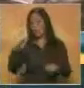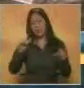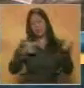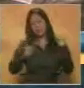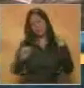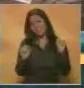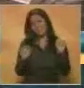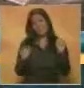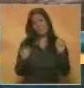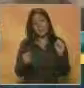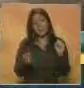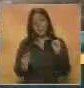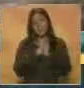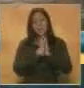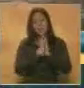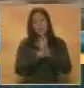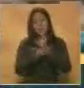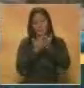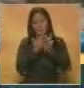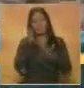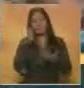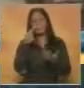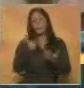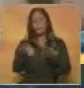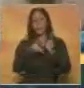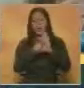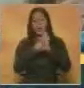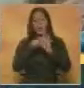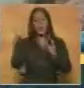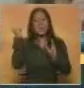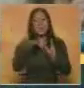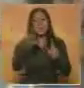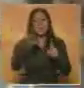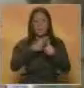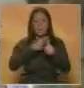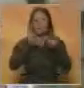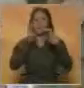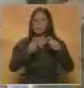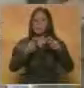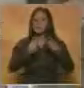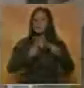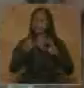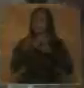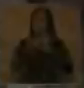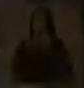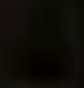están establecidos en esta ley. Señalan que el instrumento legal debe ser sometido a revisión constitucional.